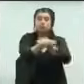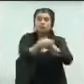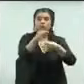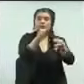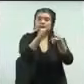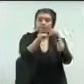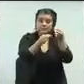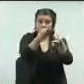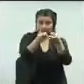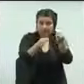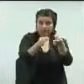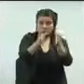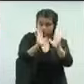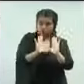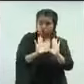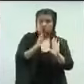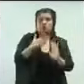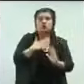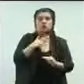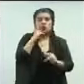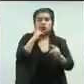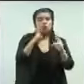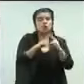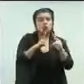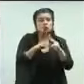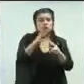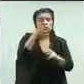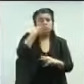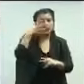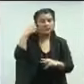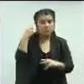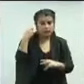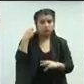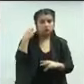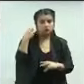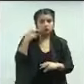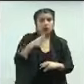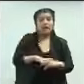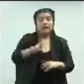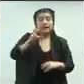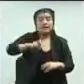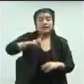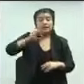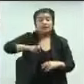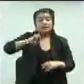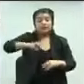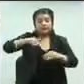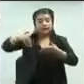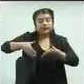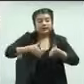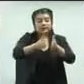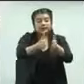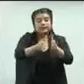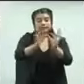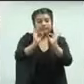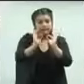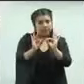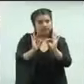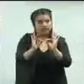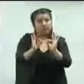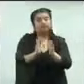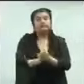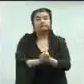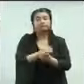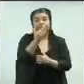lo hago. Yo conozco San Marcos. O sea, necesito que esas redes viales estén trabajándose.